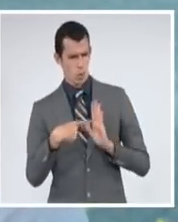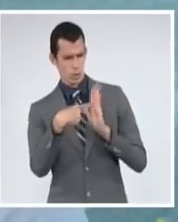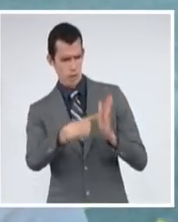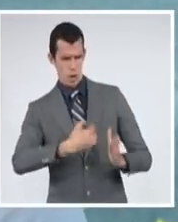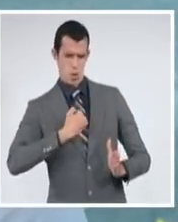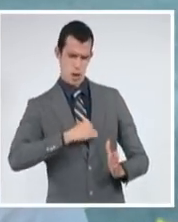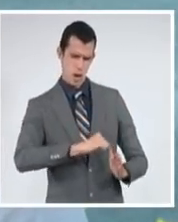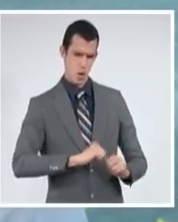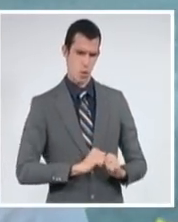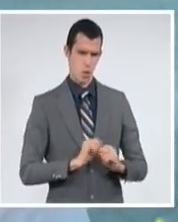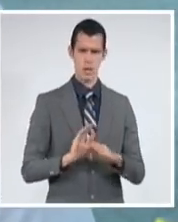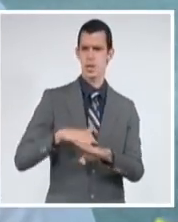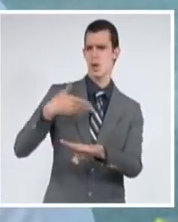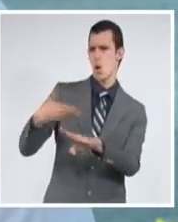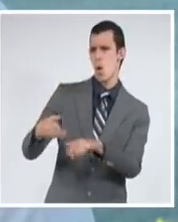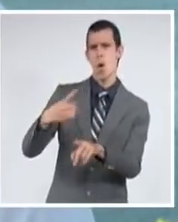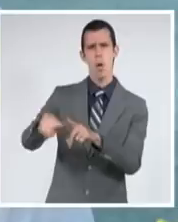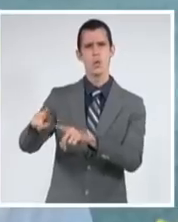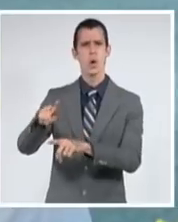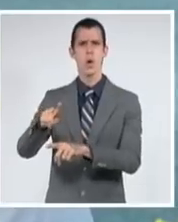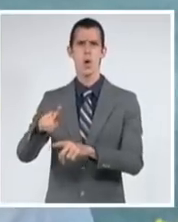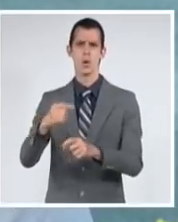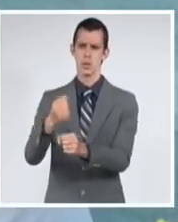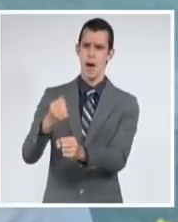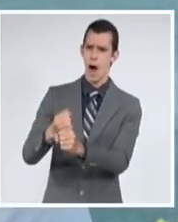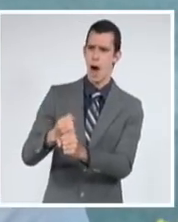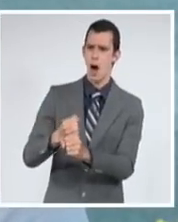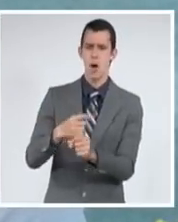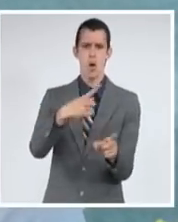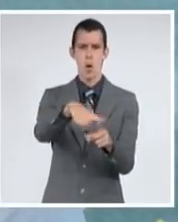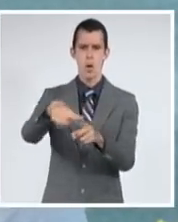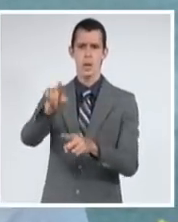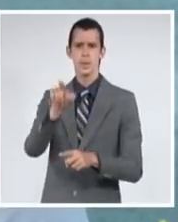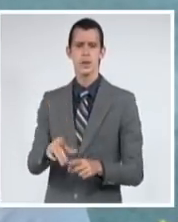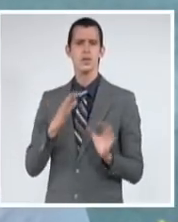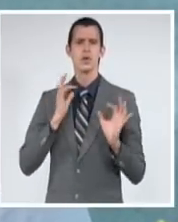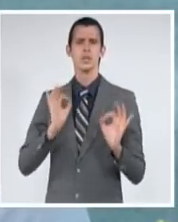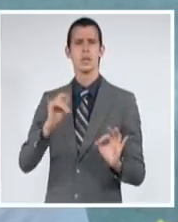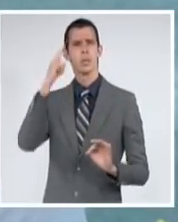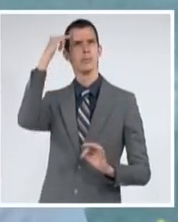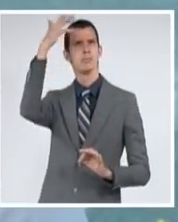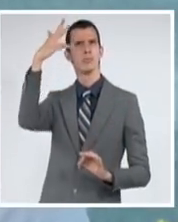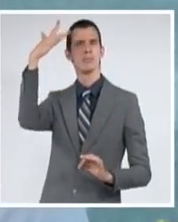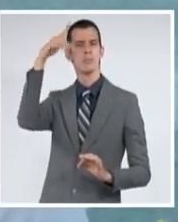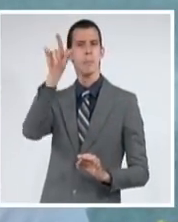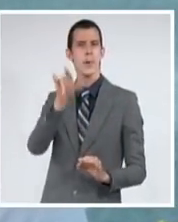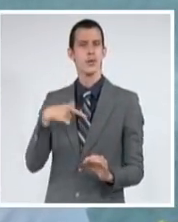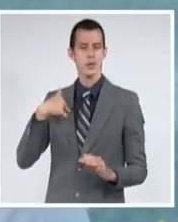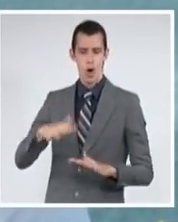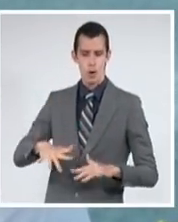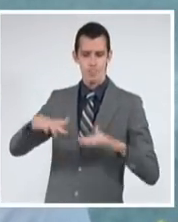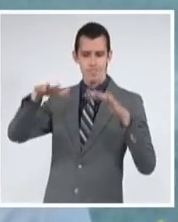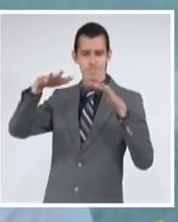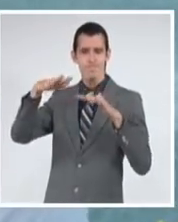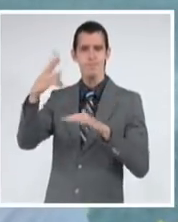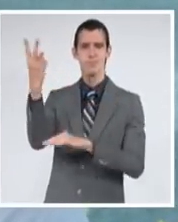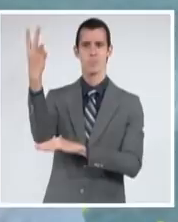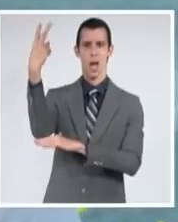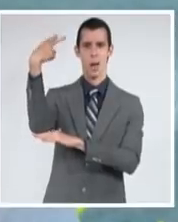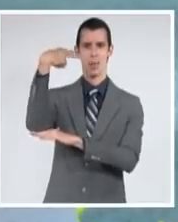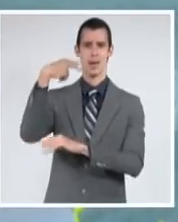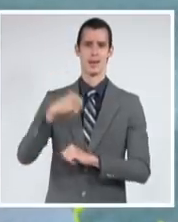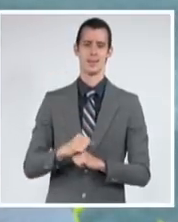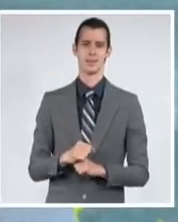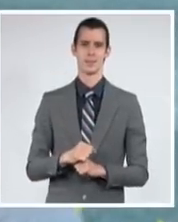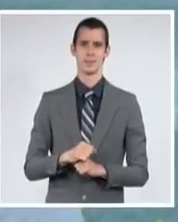mío, pienso que esas personas me están mirando, me están observando como si fueran testigos, diciéndome lo mismo